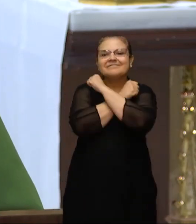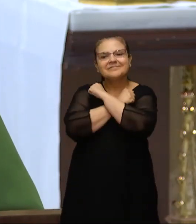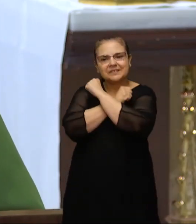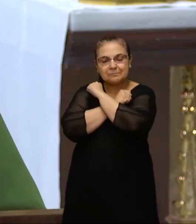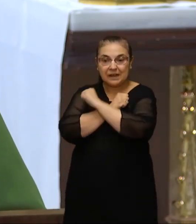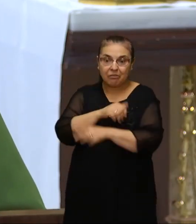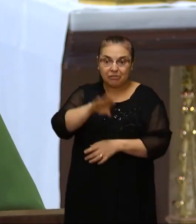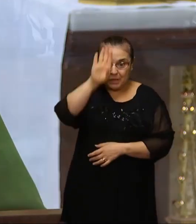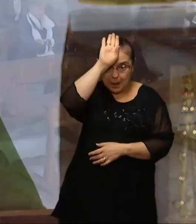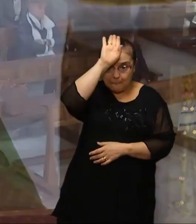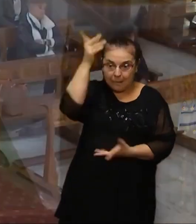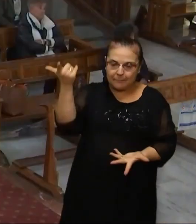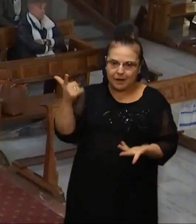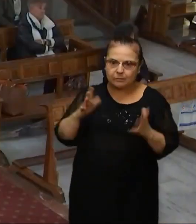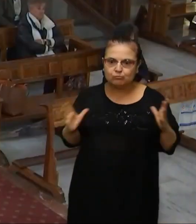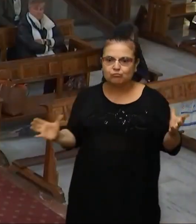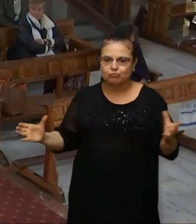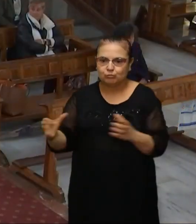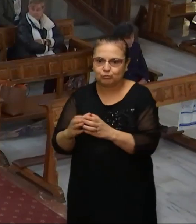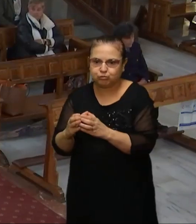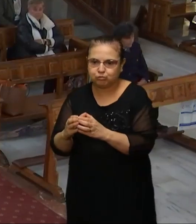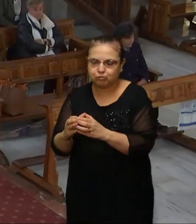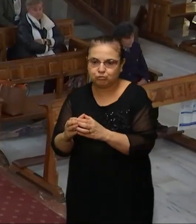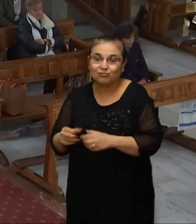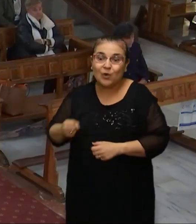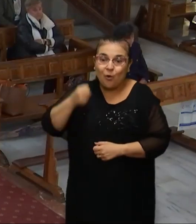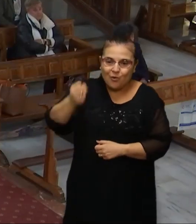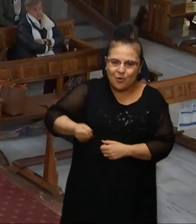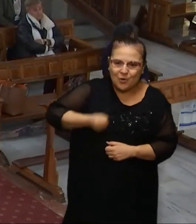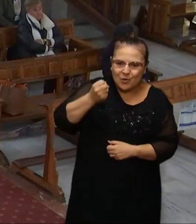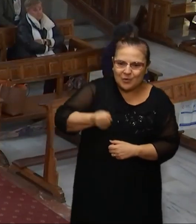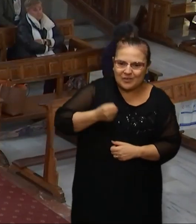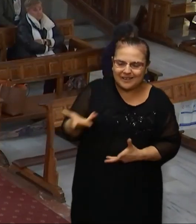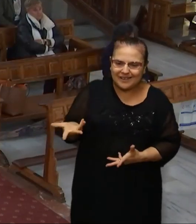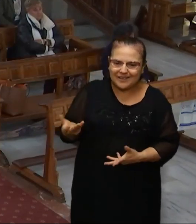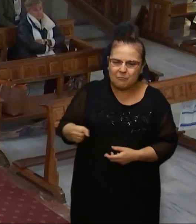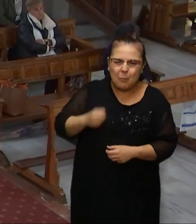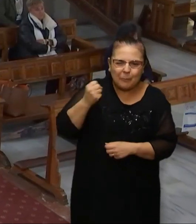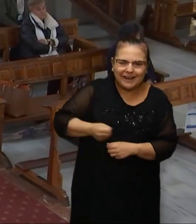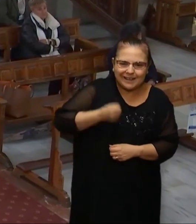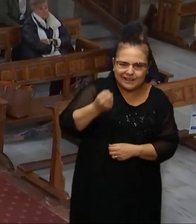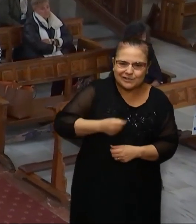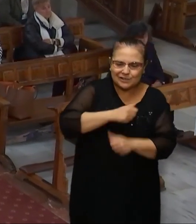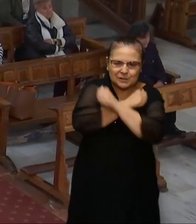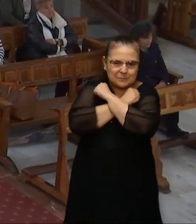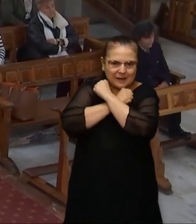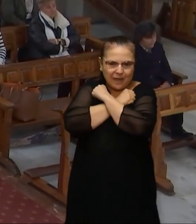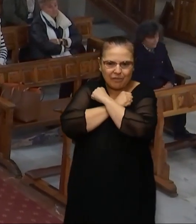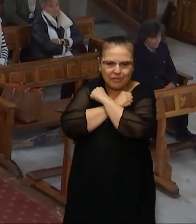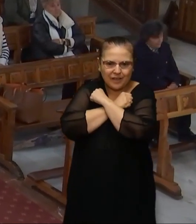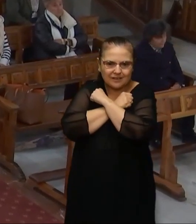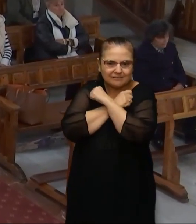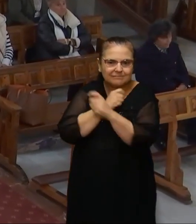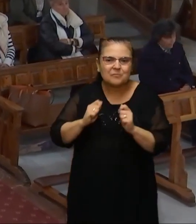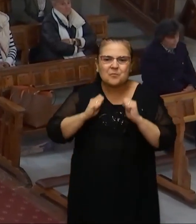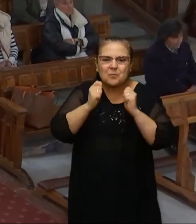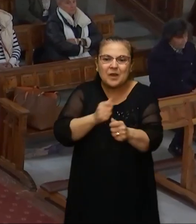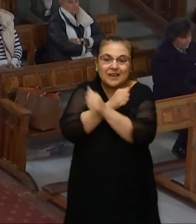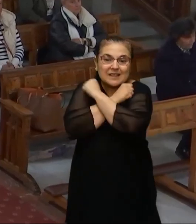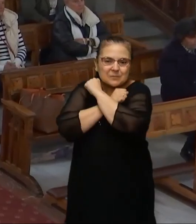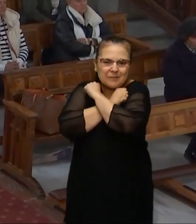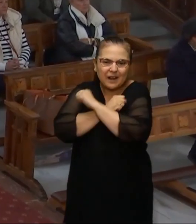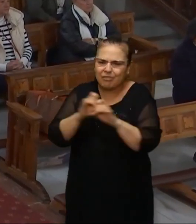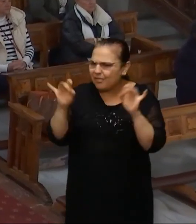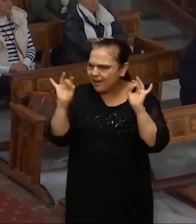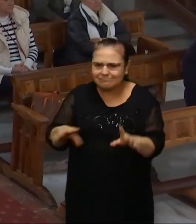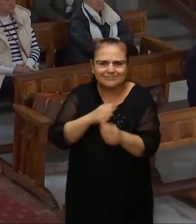el papa nos va a convocar en el jubileo como peregrinos de Esperanza que sigamos poniendo esperanza lo mismo que ponemos amor lo